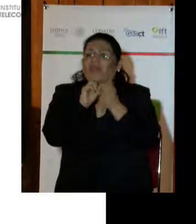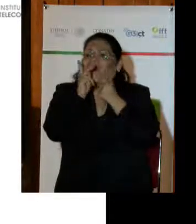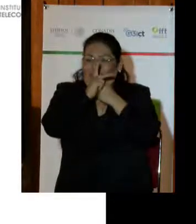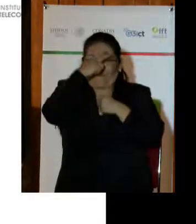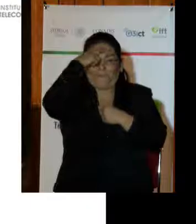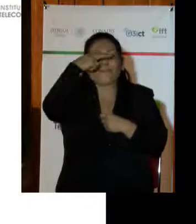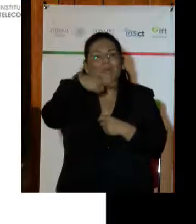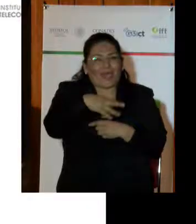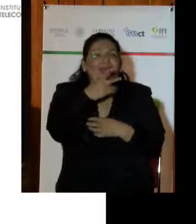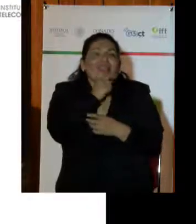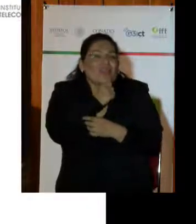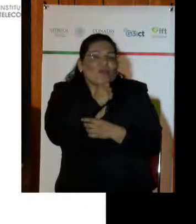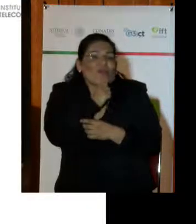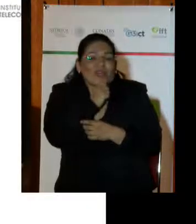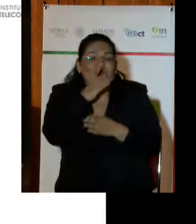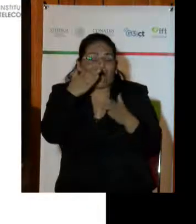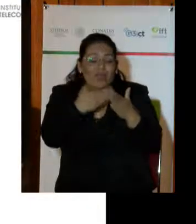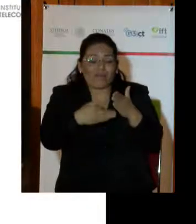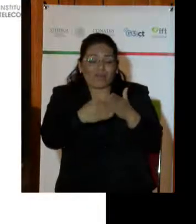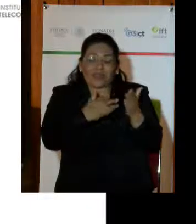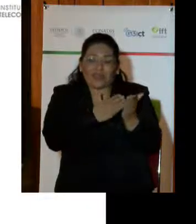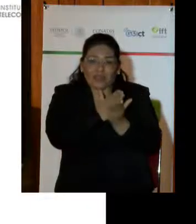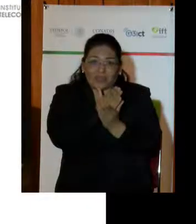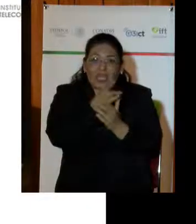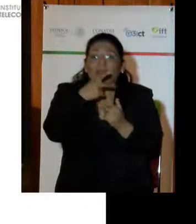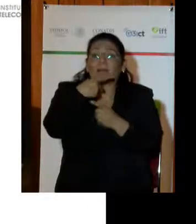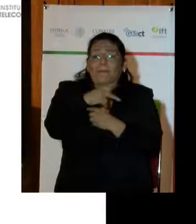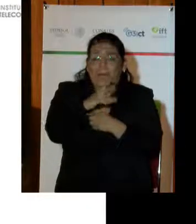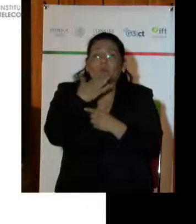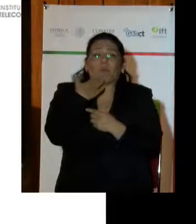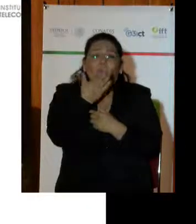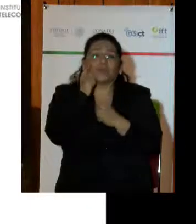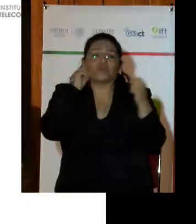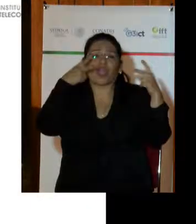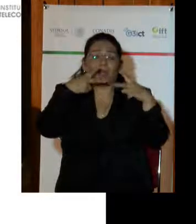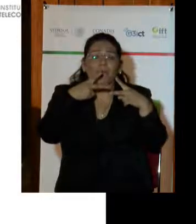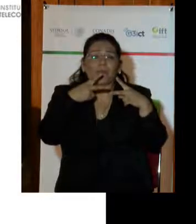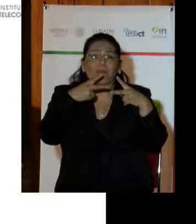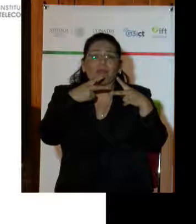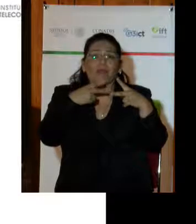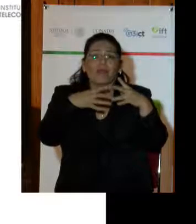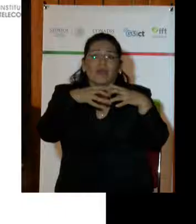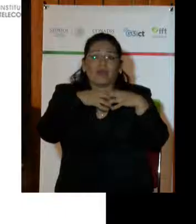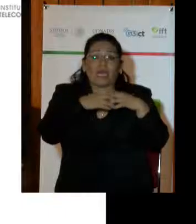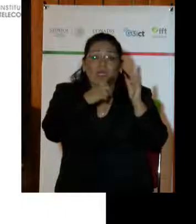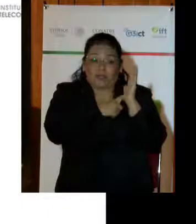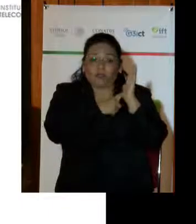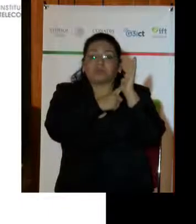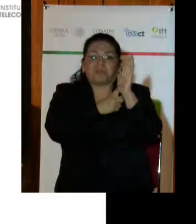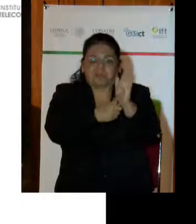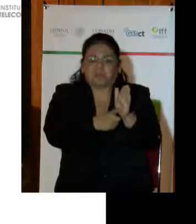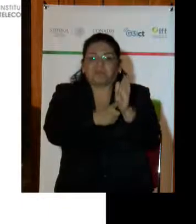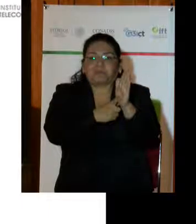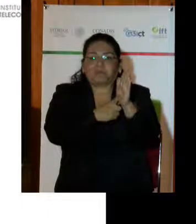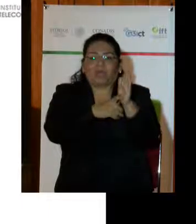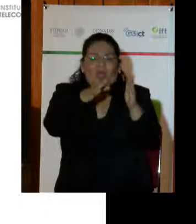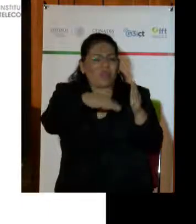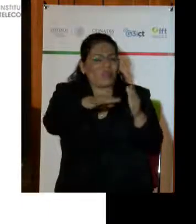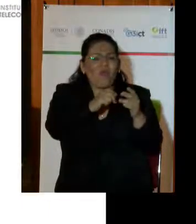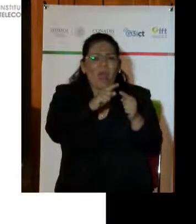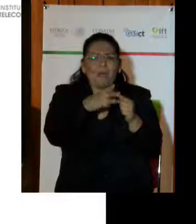consciente que todavía no están los lineamientos. Dije, bueno, vamos a ver, porque la industria, hay que decirlo, ha mostrado muy buena disposición